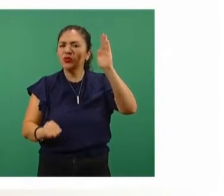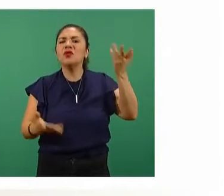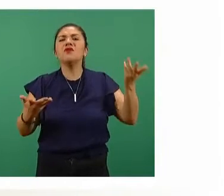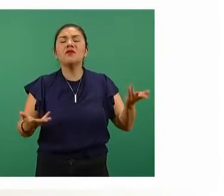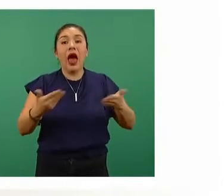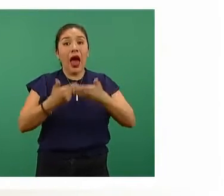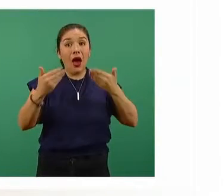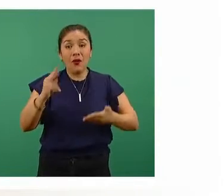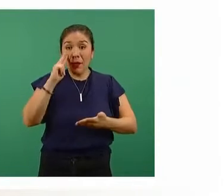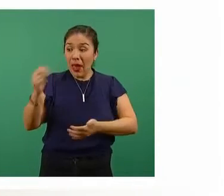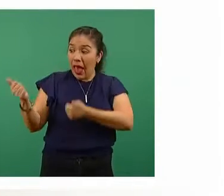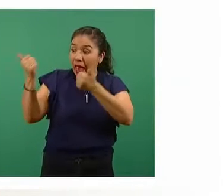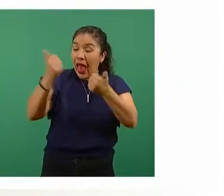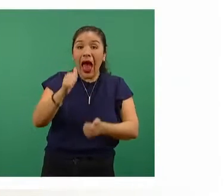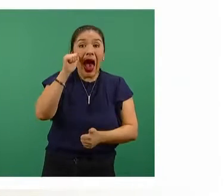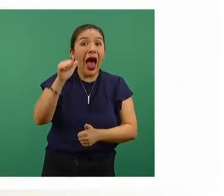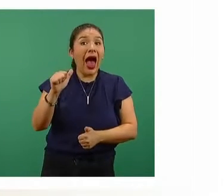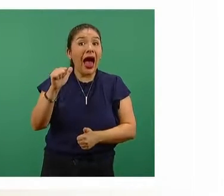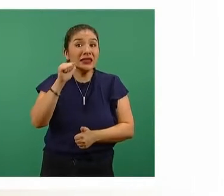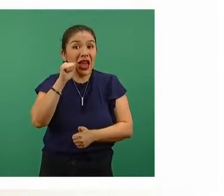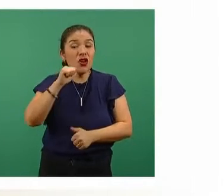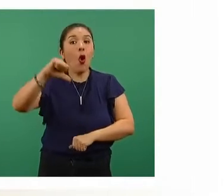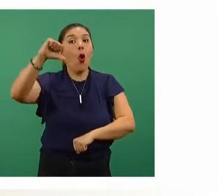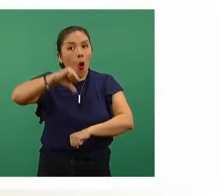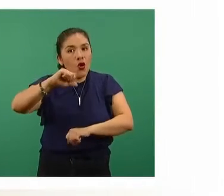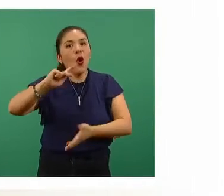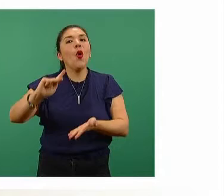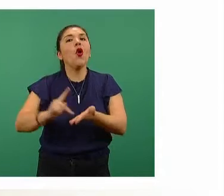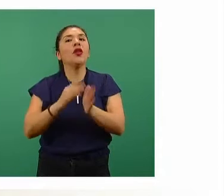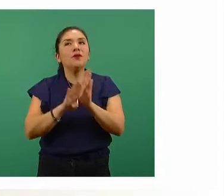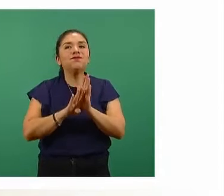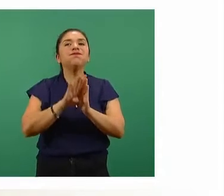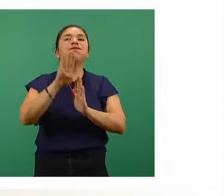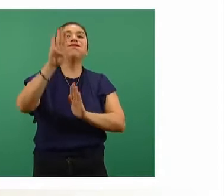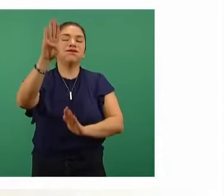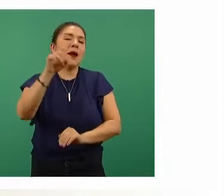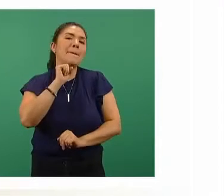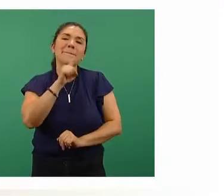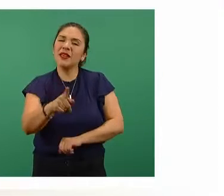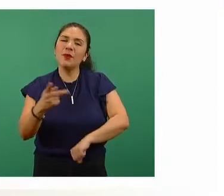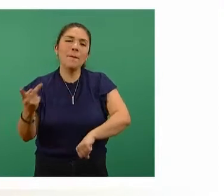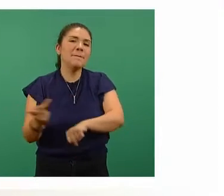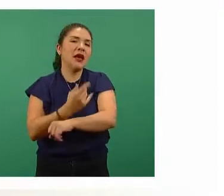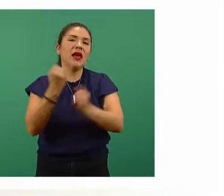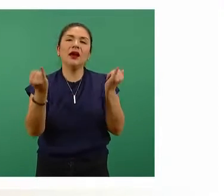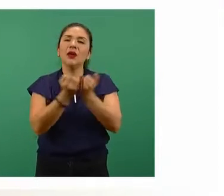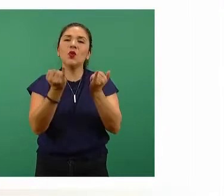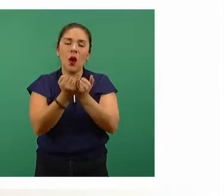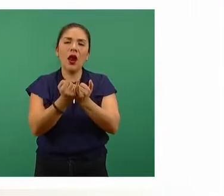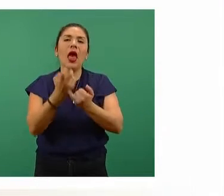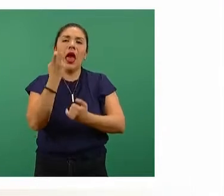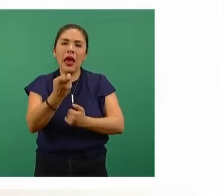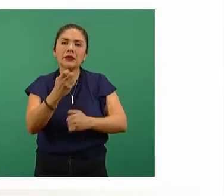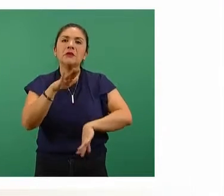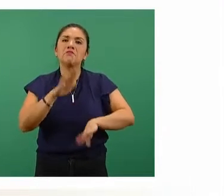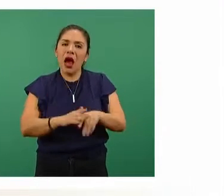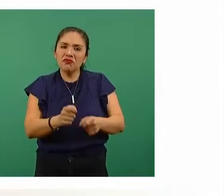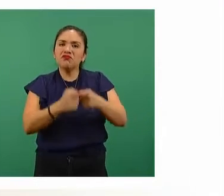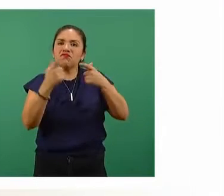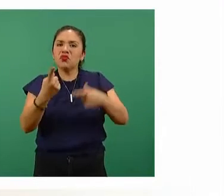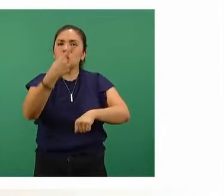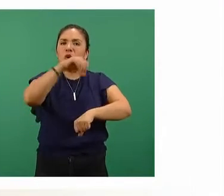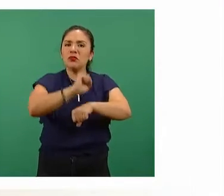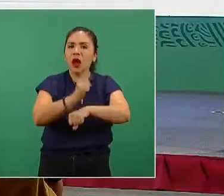y ahora tenemos un embarque ayer y hoy y tenemos nuevamente un repunte. Lo mismo ha ocurrido con un ritmo gruesamente